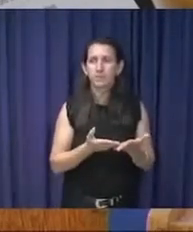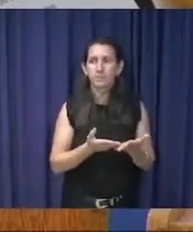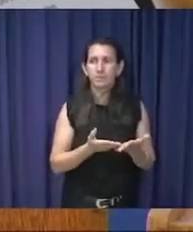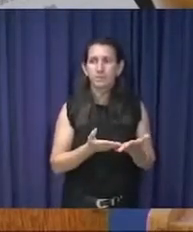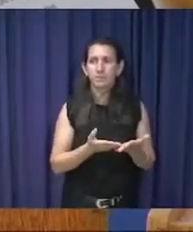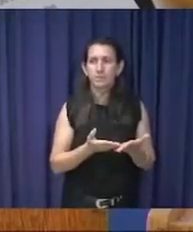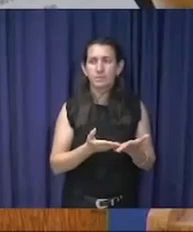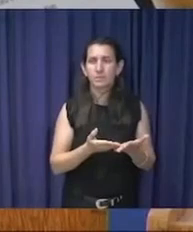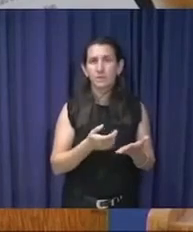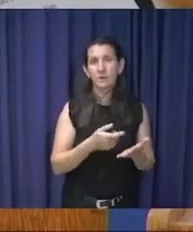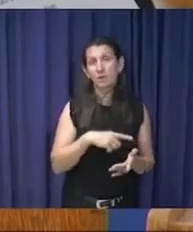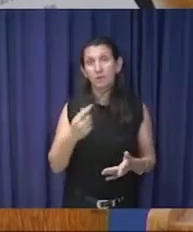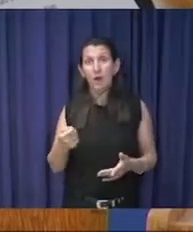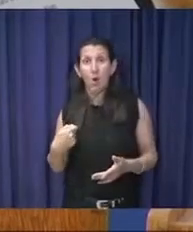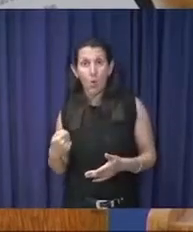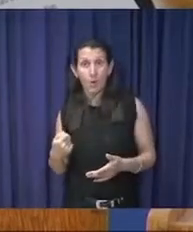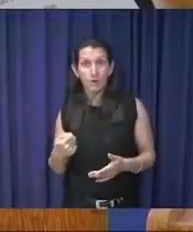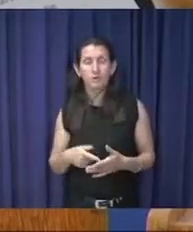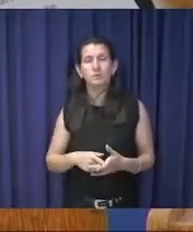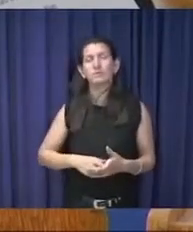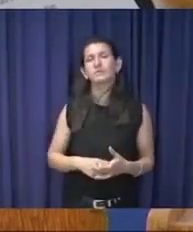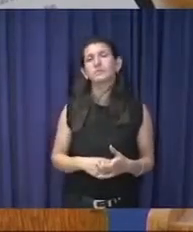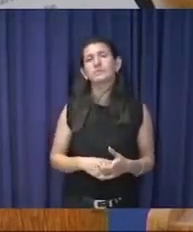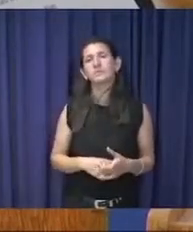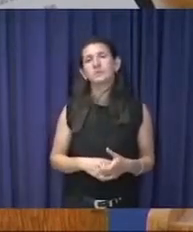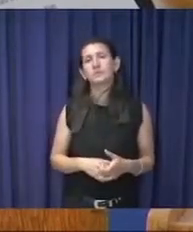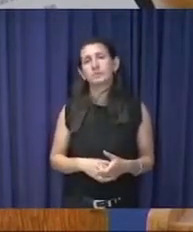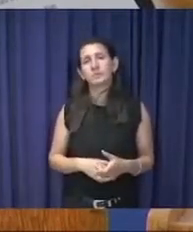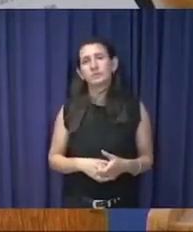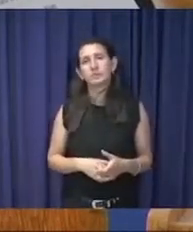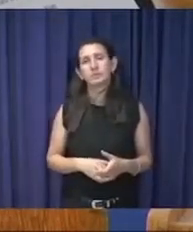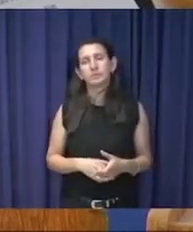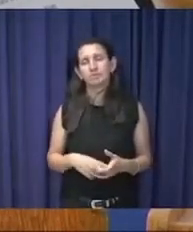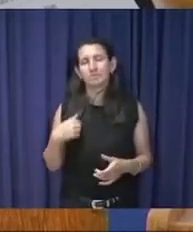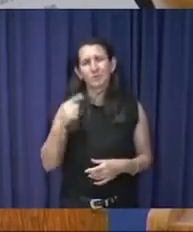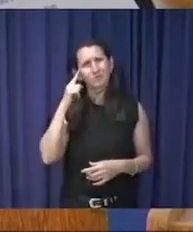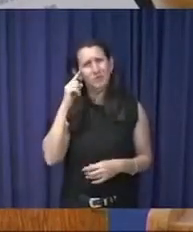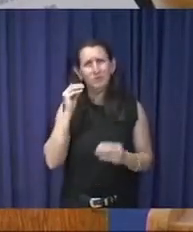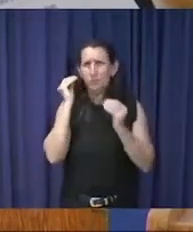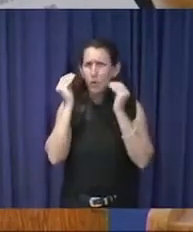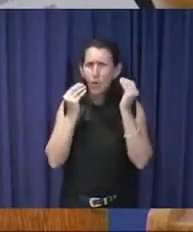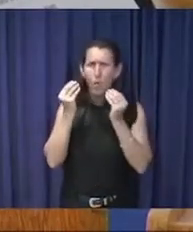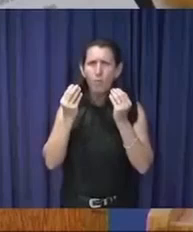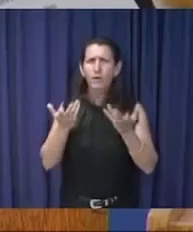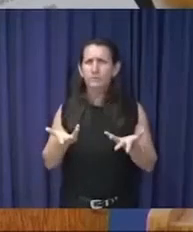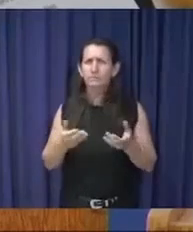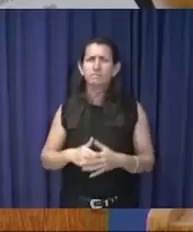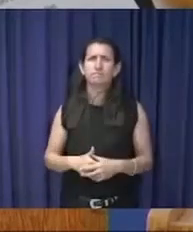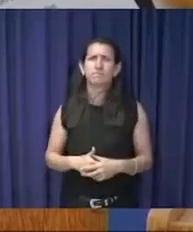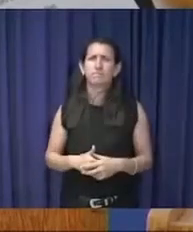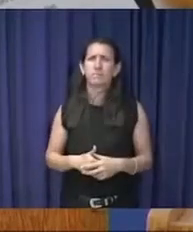la jubilación de aquellos pasivos de la provincia. A mí lo que me preocupa es